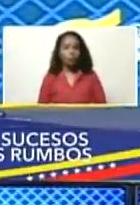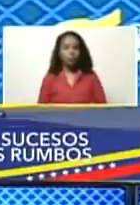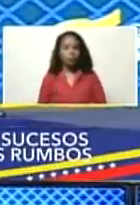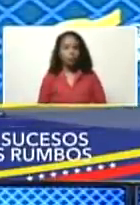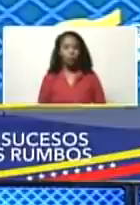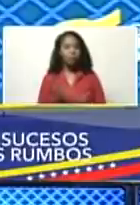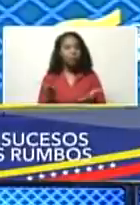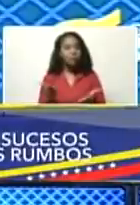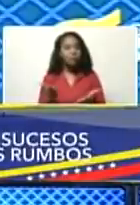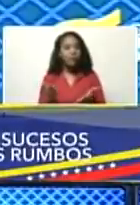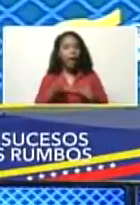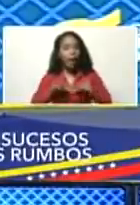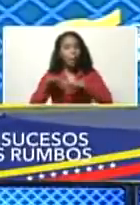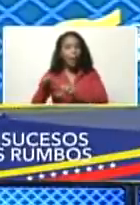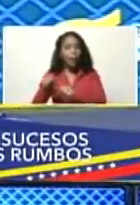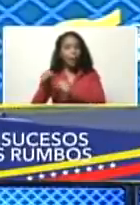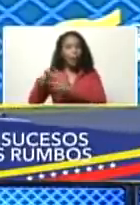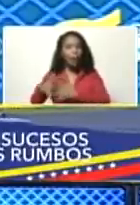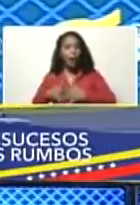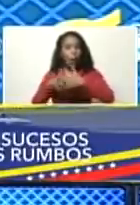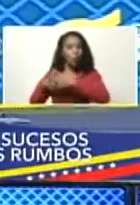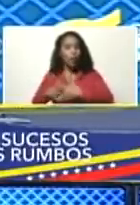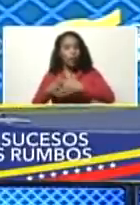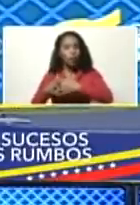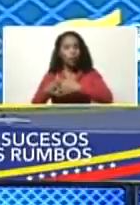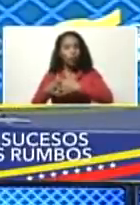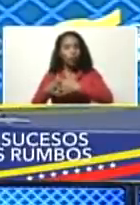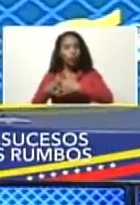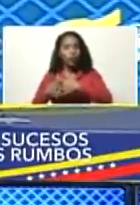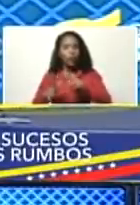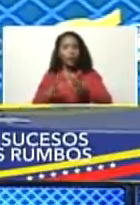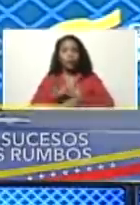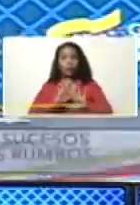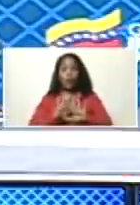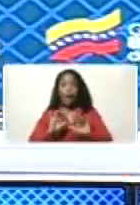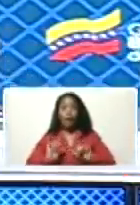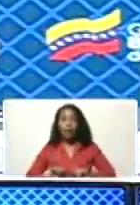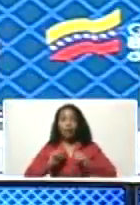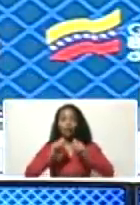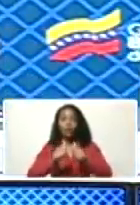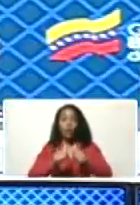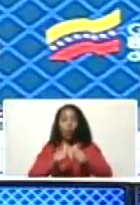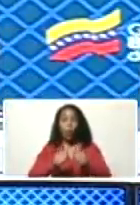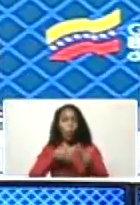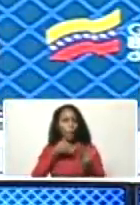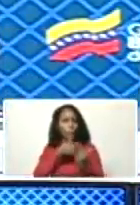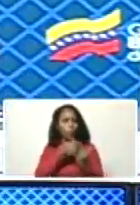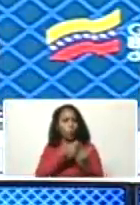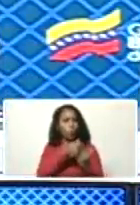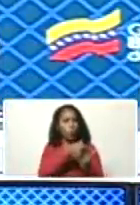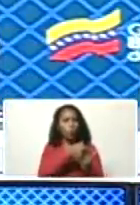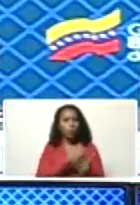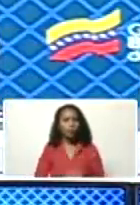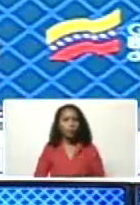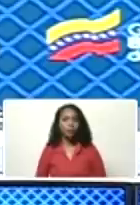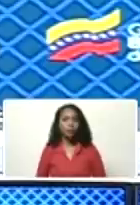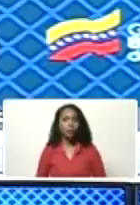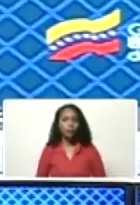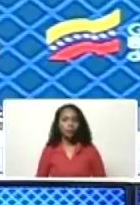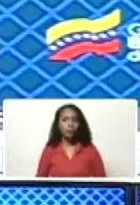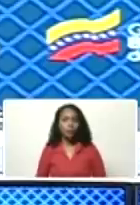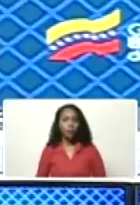que el imperialismo norteamericano, que ya había iniciado una ofensiva